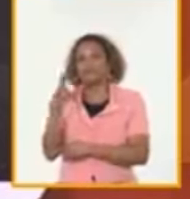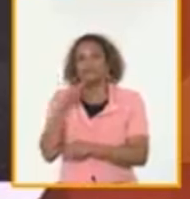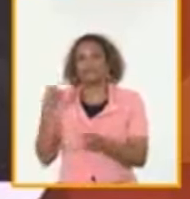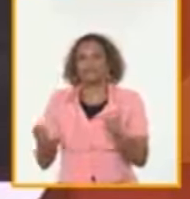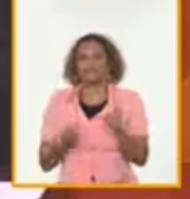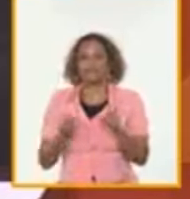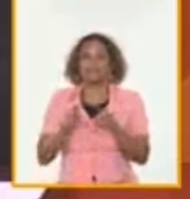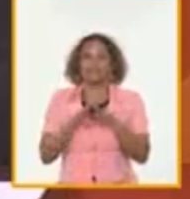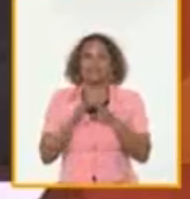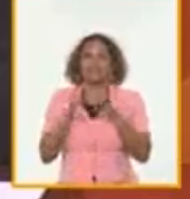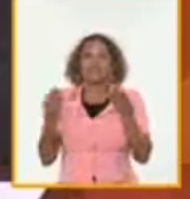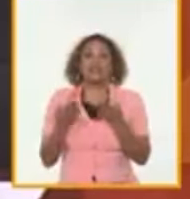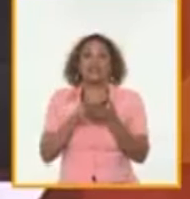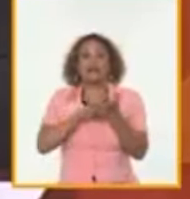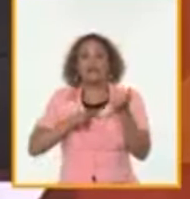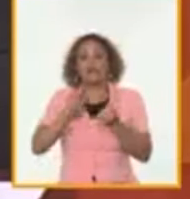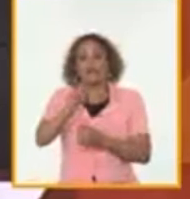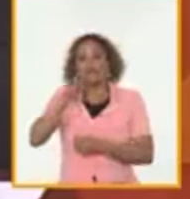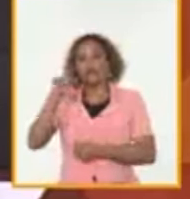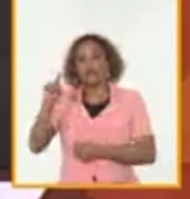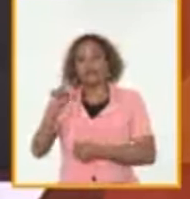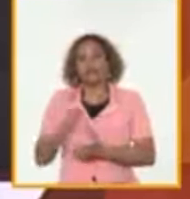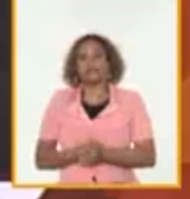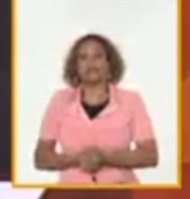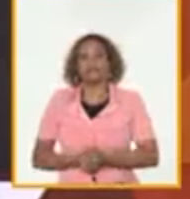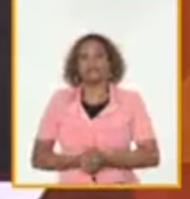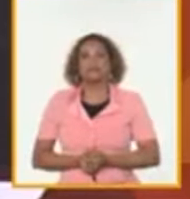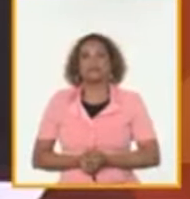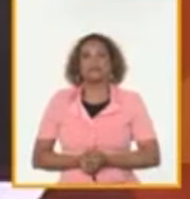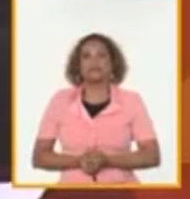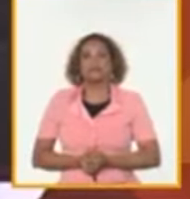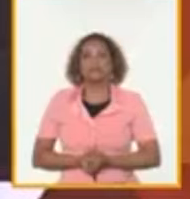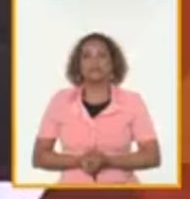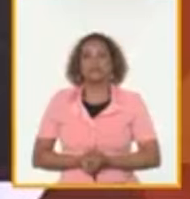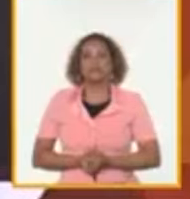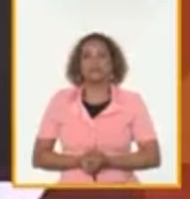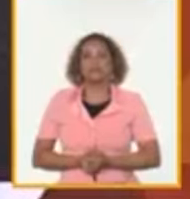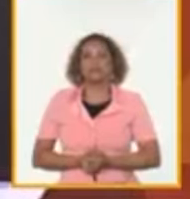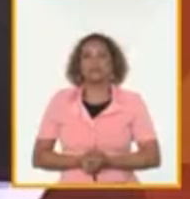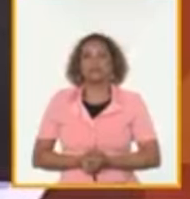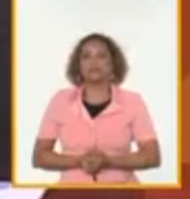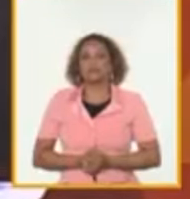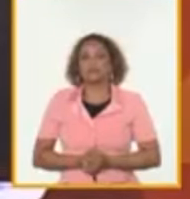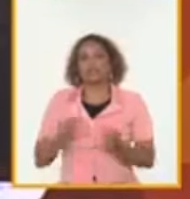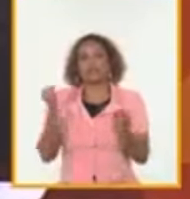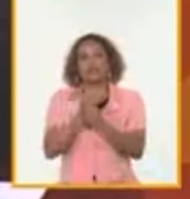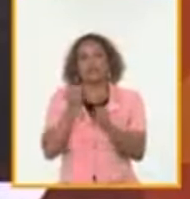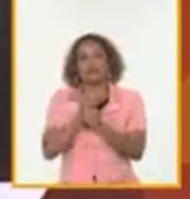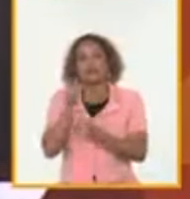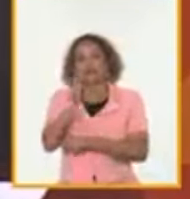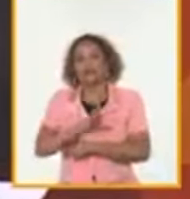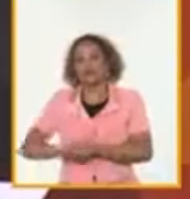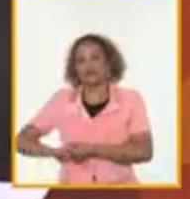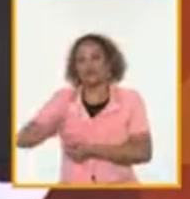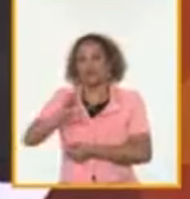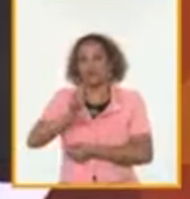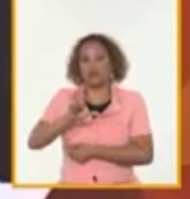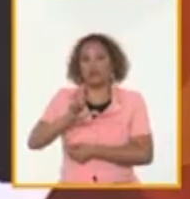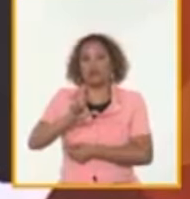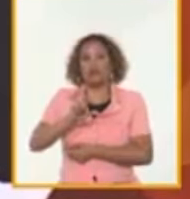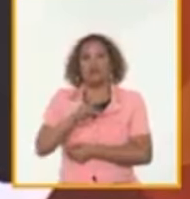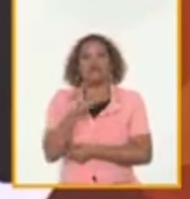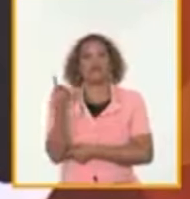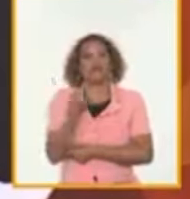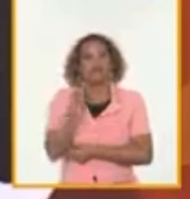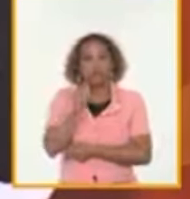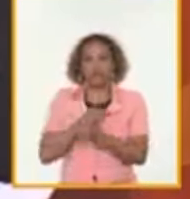de un territorio como Villa Clara el el trabajo social todo el sector social eh tiene prioridad por